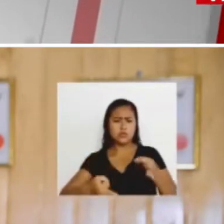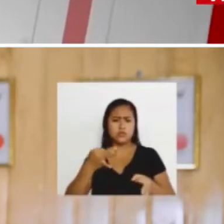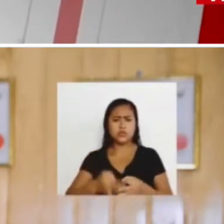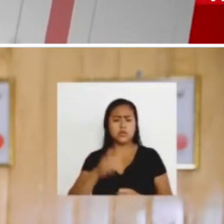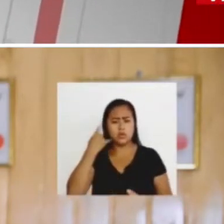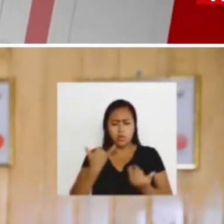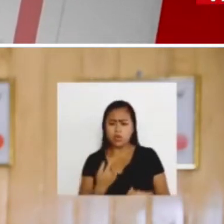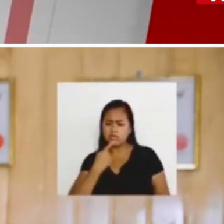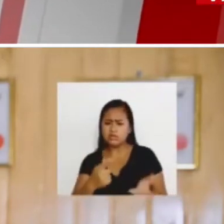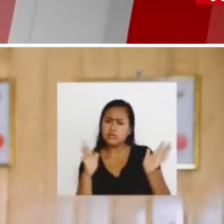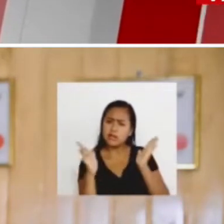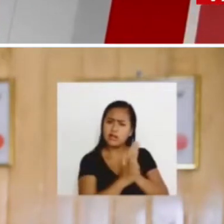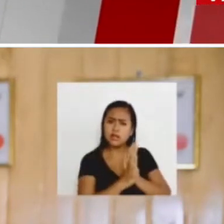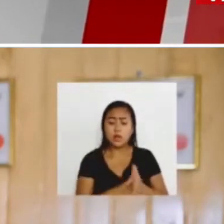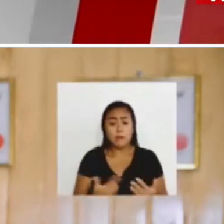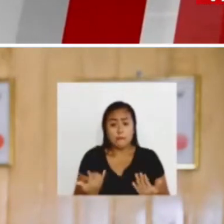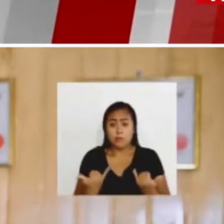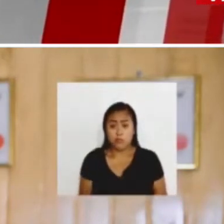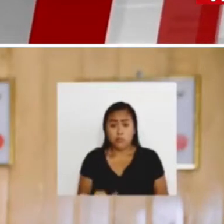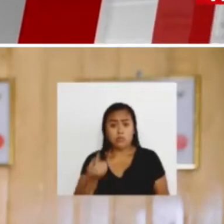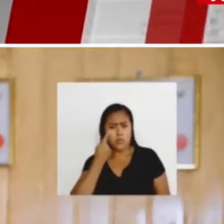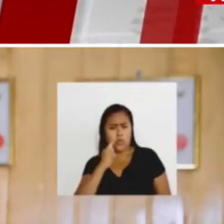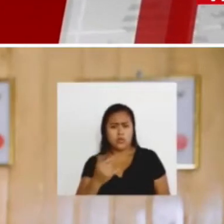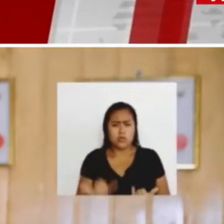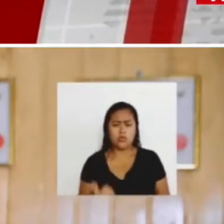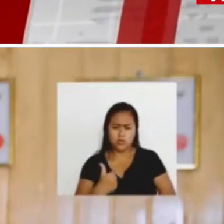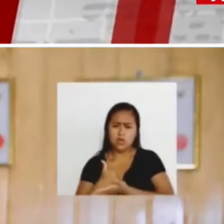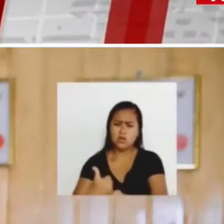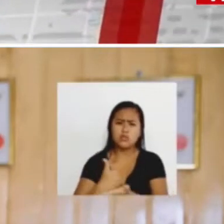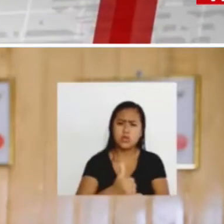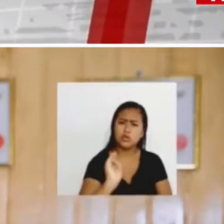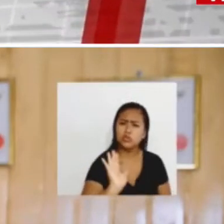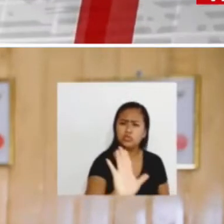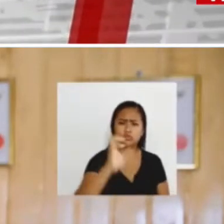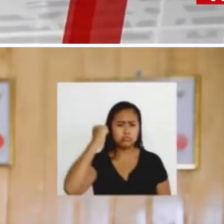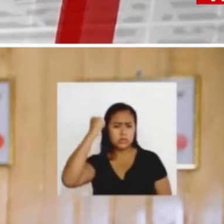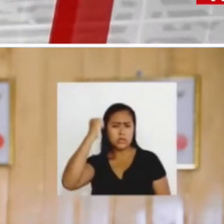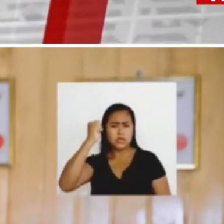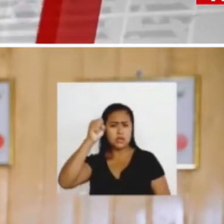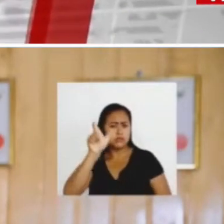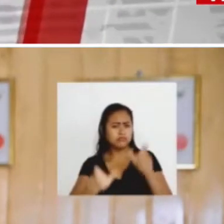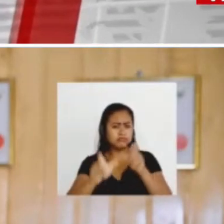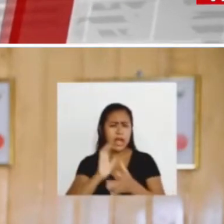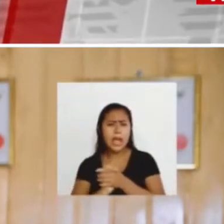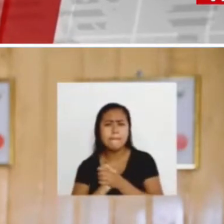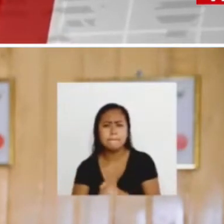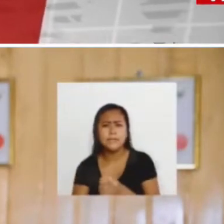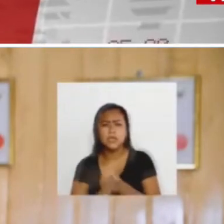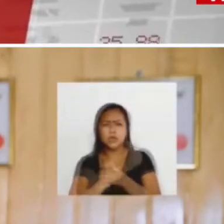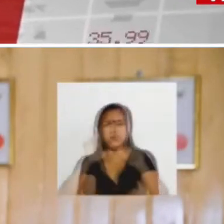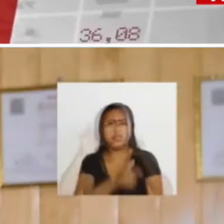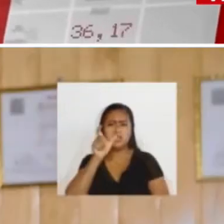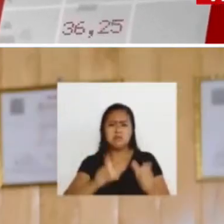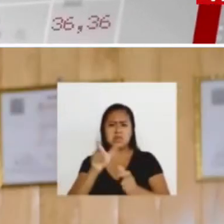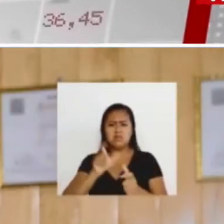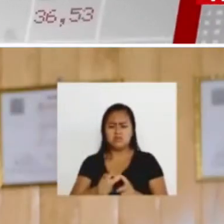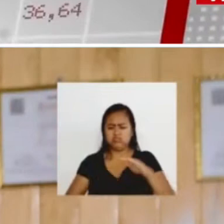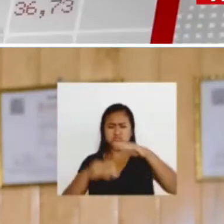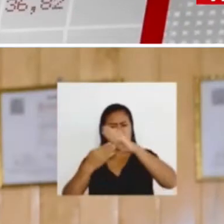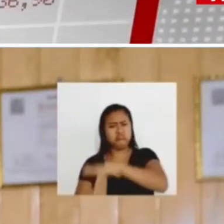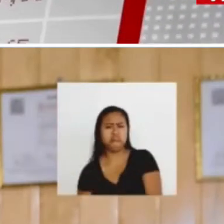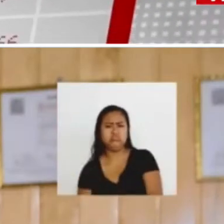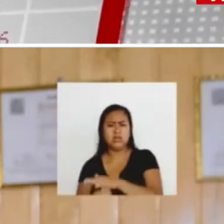encuestas deberían ser una fotografía del momento, ¿no? Pero la mayoría de encuestas no son una